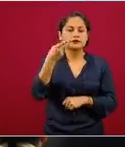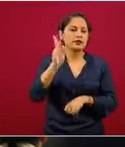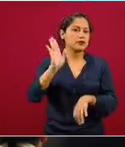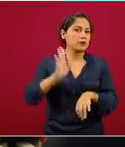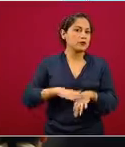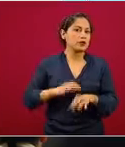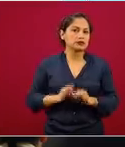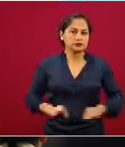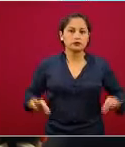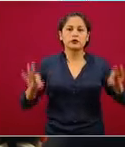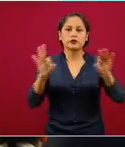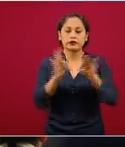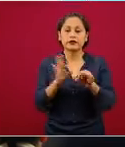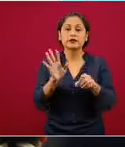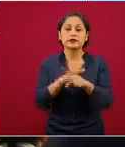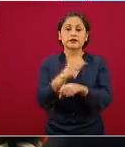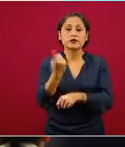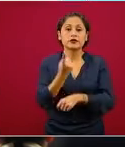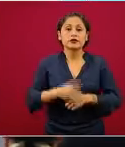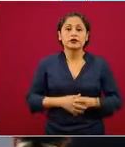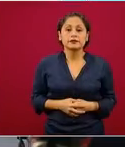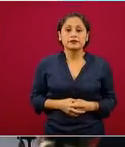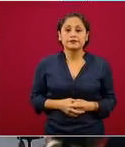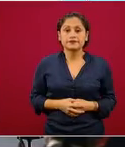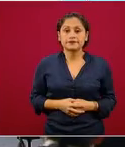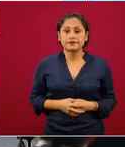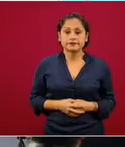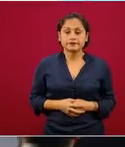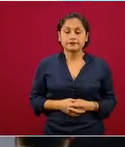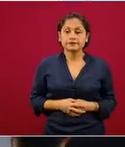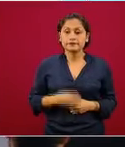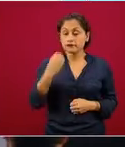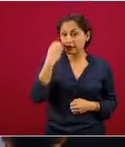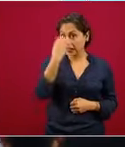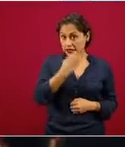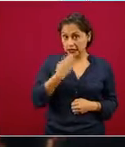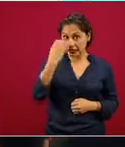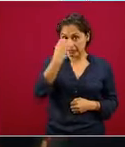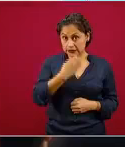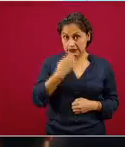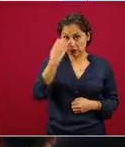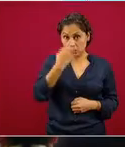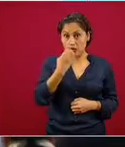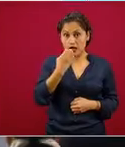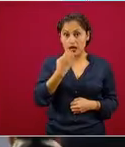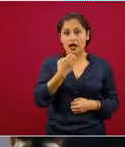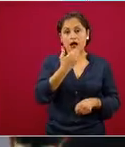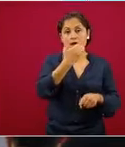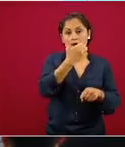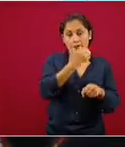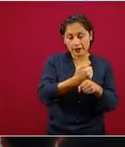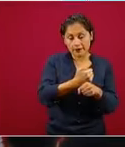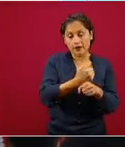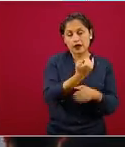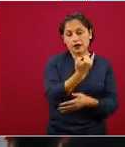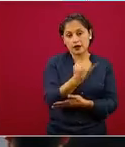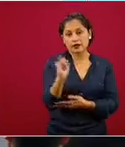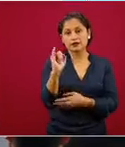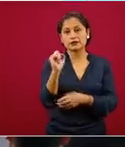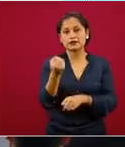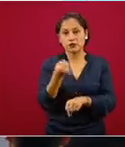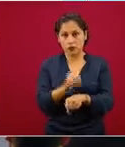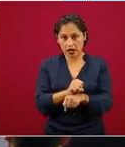importantes. ¿Por qué razón? Porque precisamente las escuelas, y en particular del nivel básico, tienen una